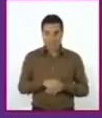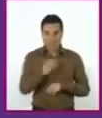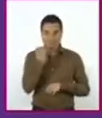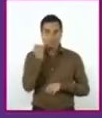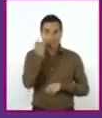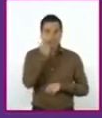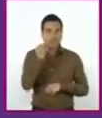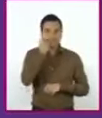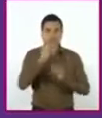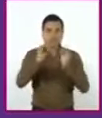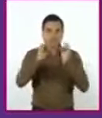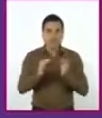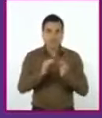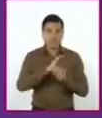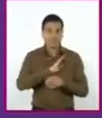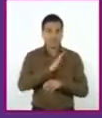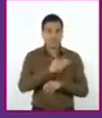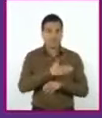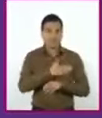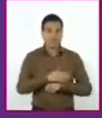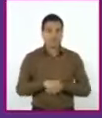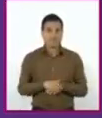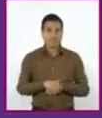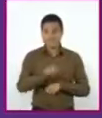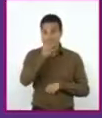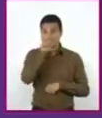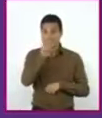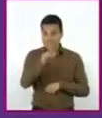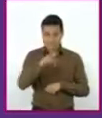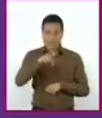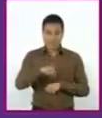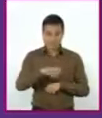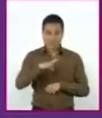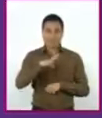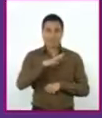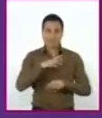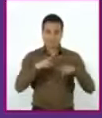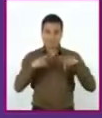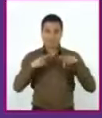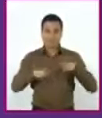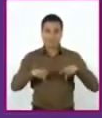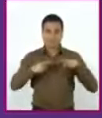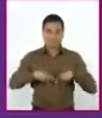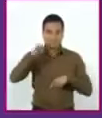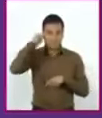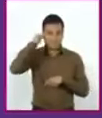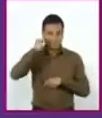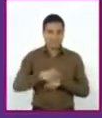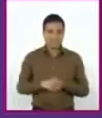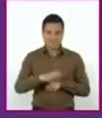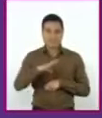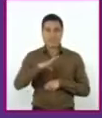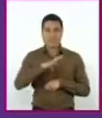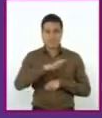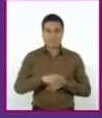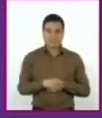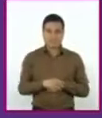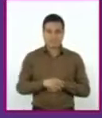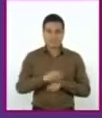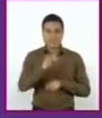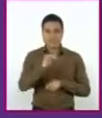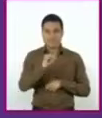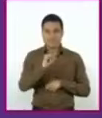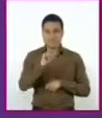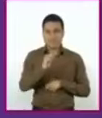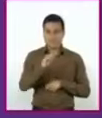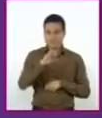contrato, debe agregarse la diversidad indígena. Había colonias de mixtecos y zapotecos con su propia